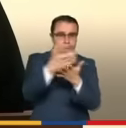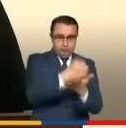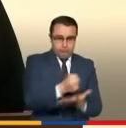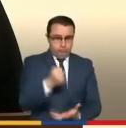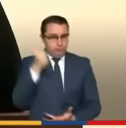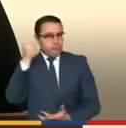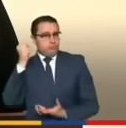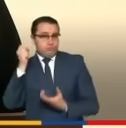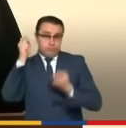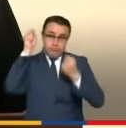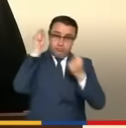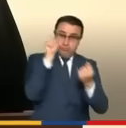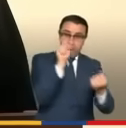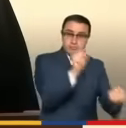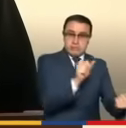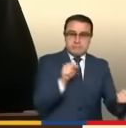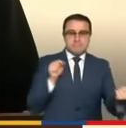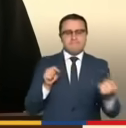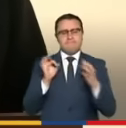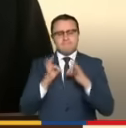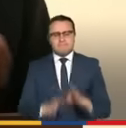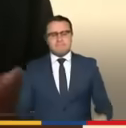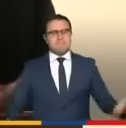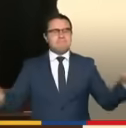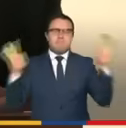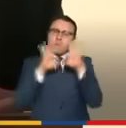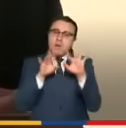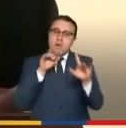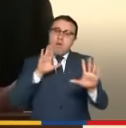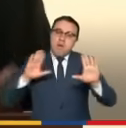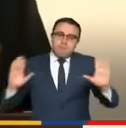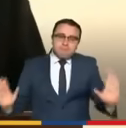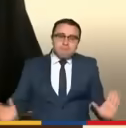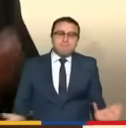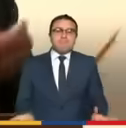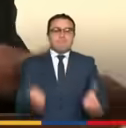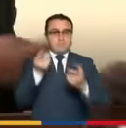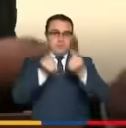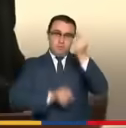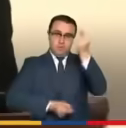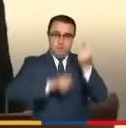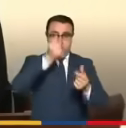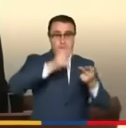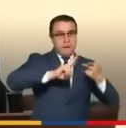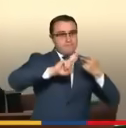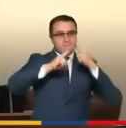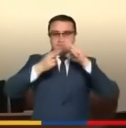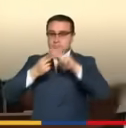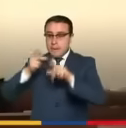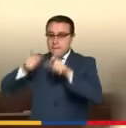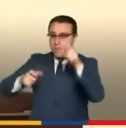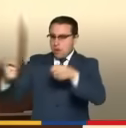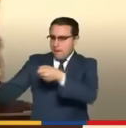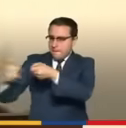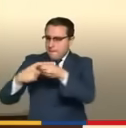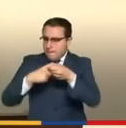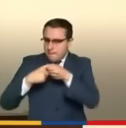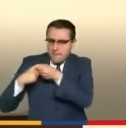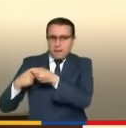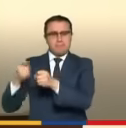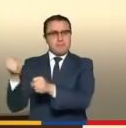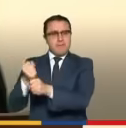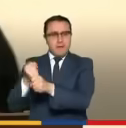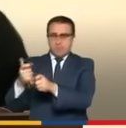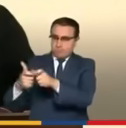es la variable fundamental del crecimiento económico, por tanto del crecimiento de cotizantes, de puestos de